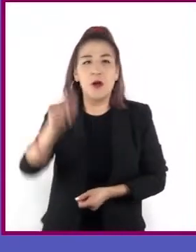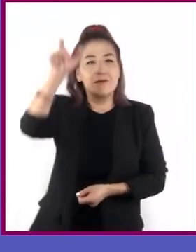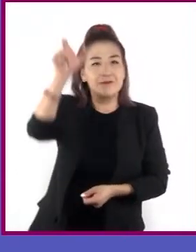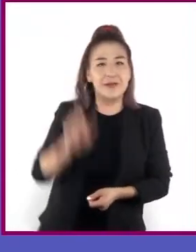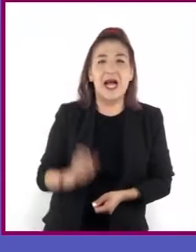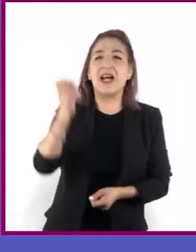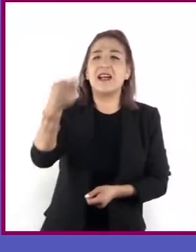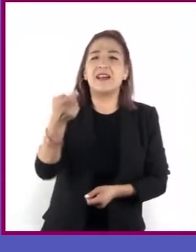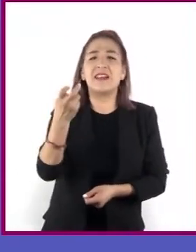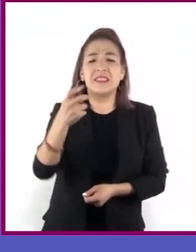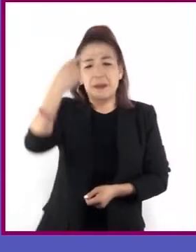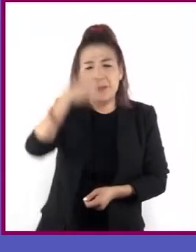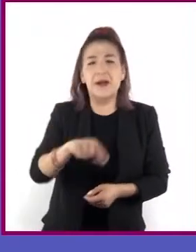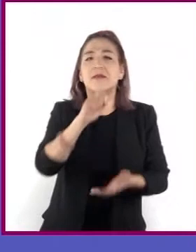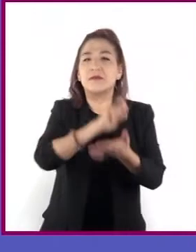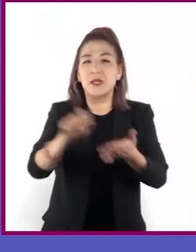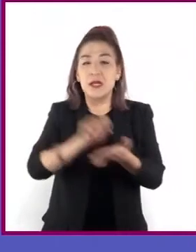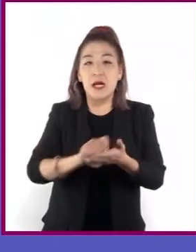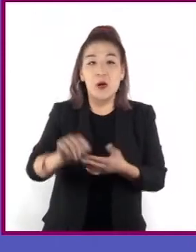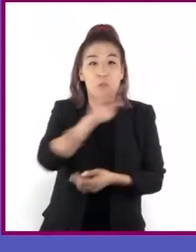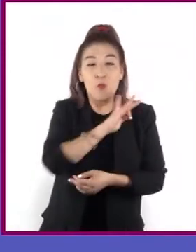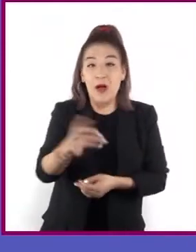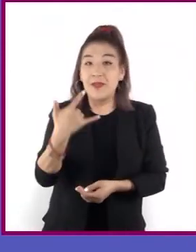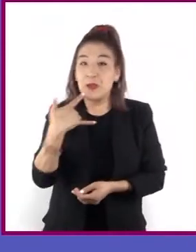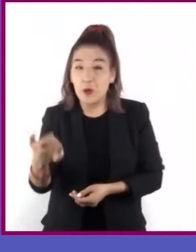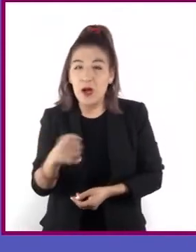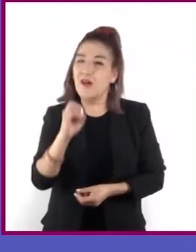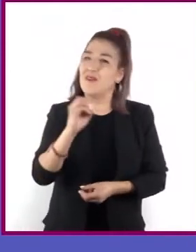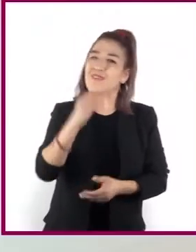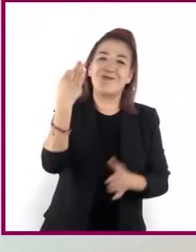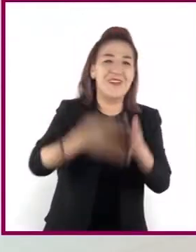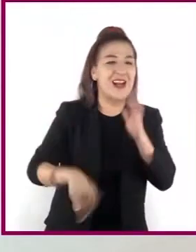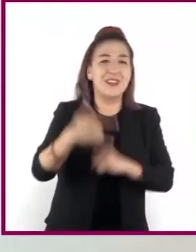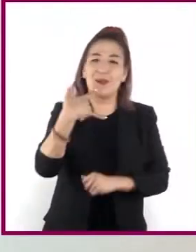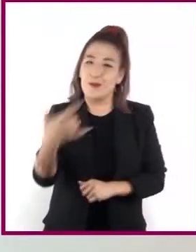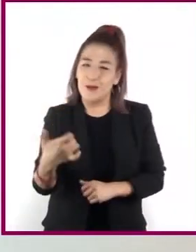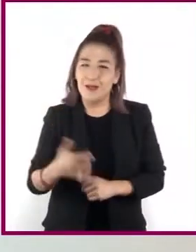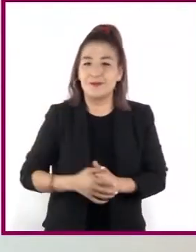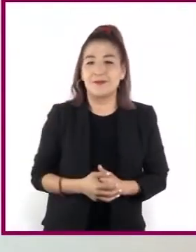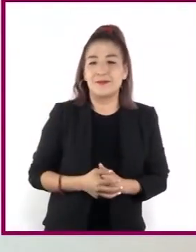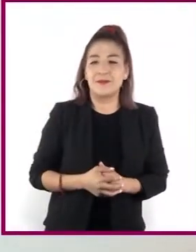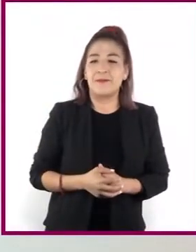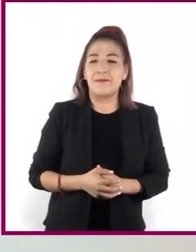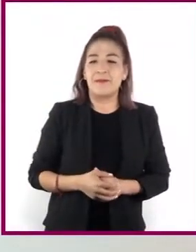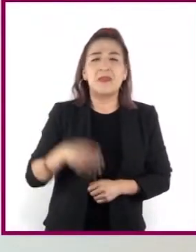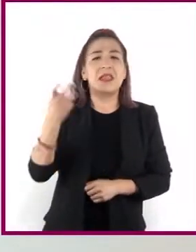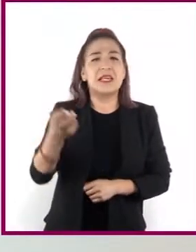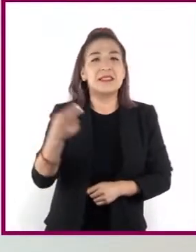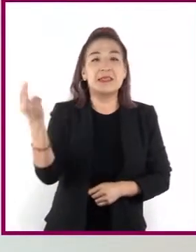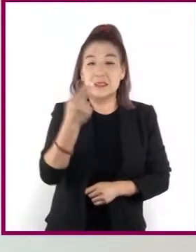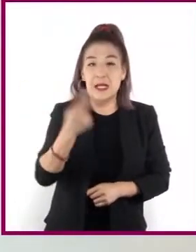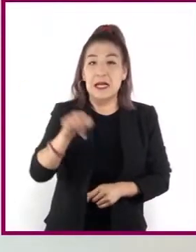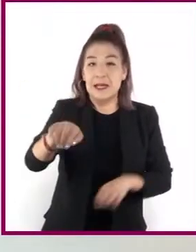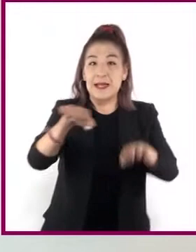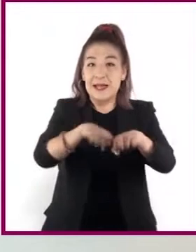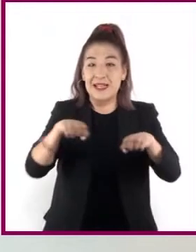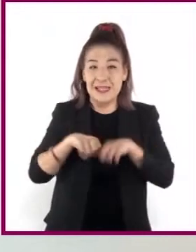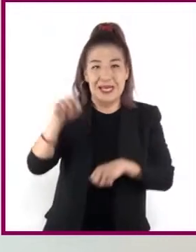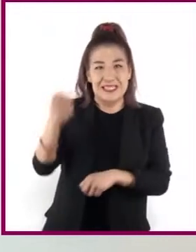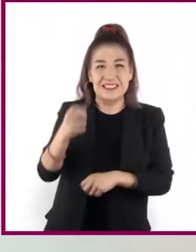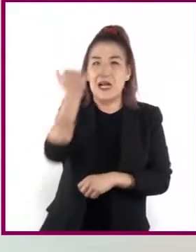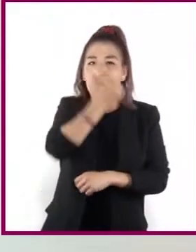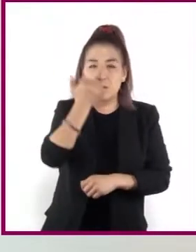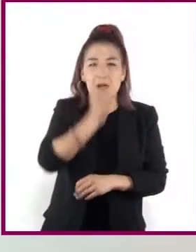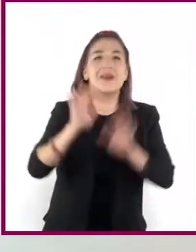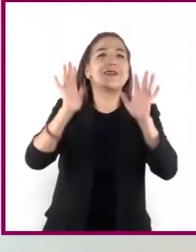también podría escribirse como logrado o no logrado. Eso quiere decir que el equipo de nuestro alumno ya